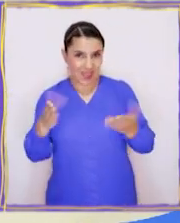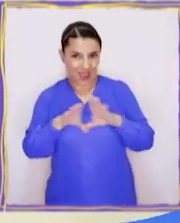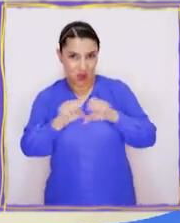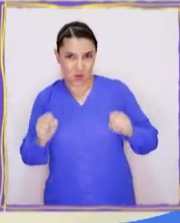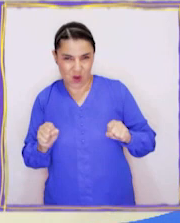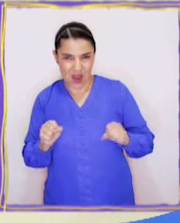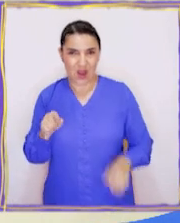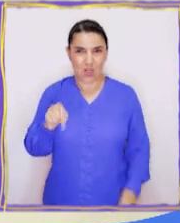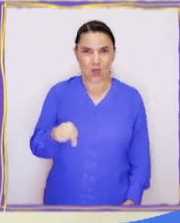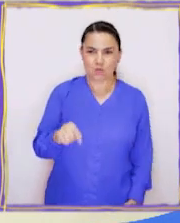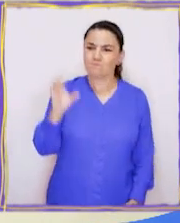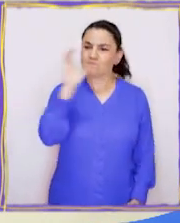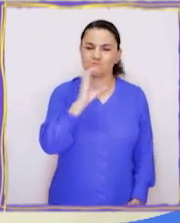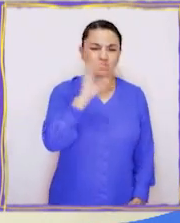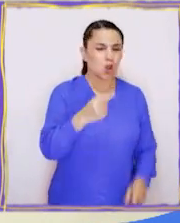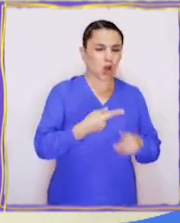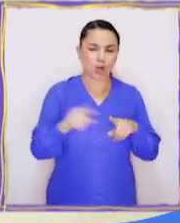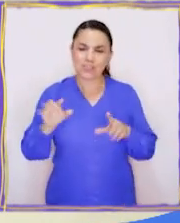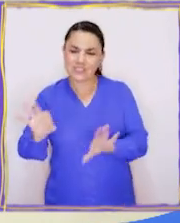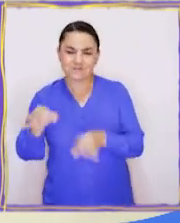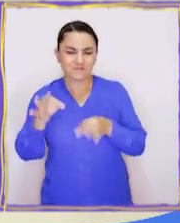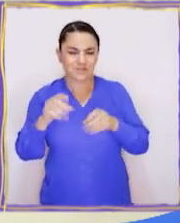revisando otras fichas?